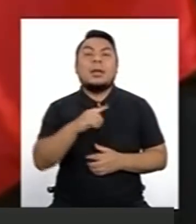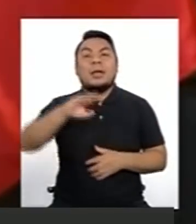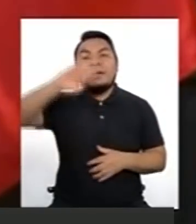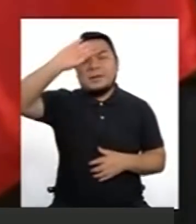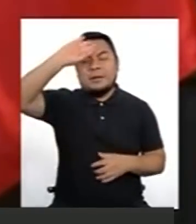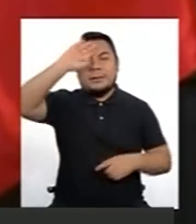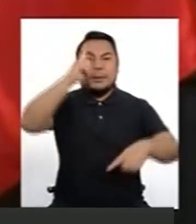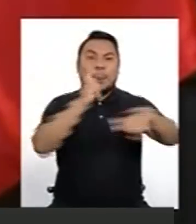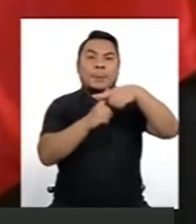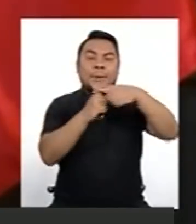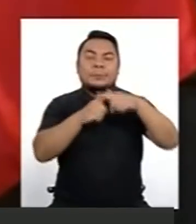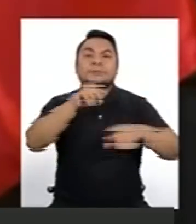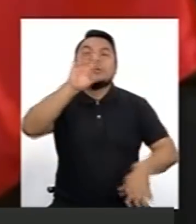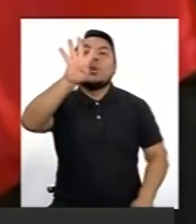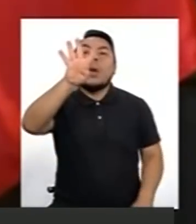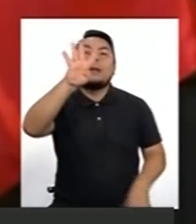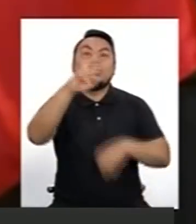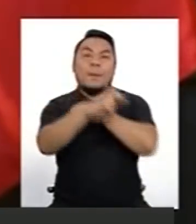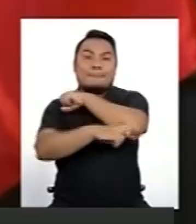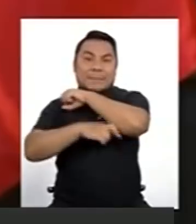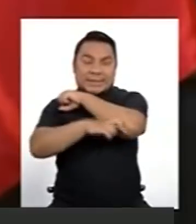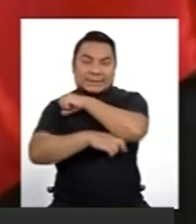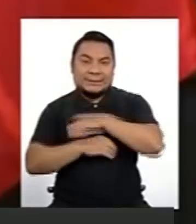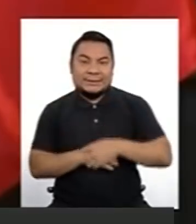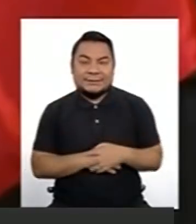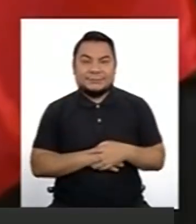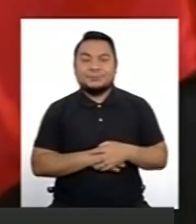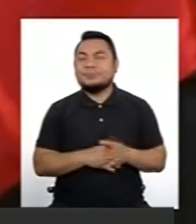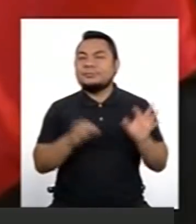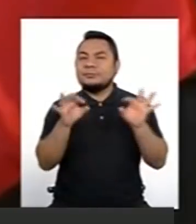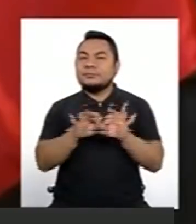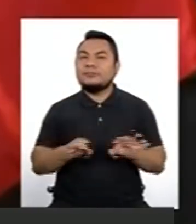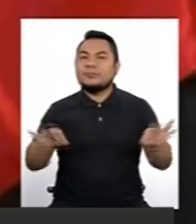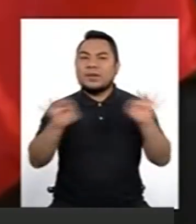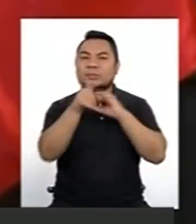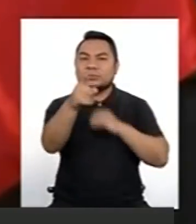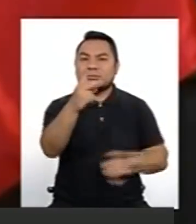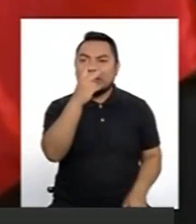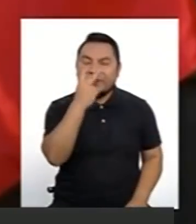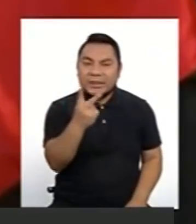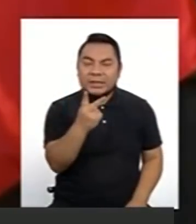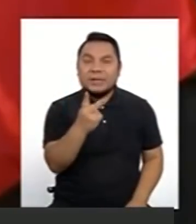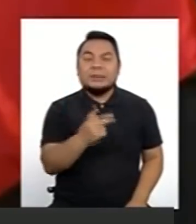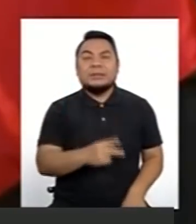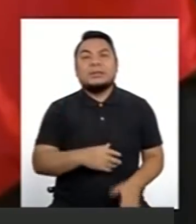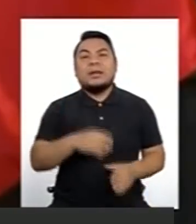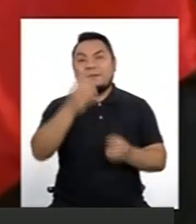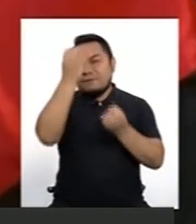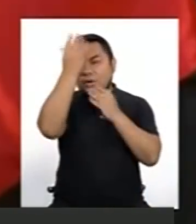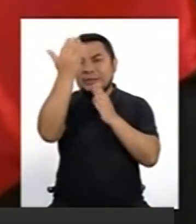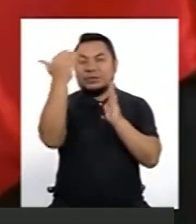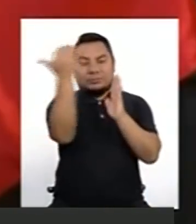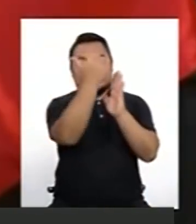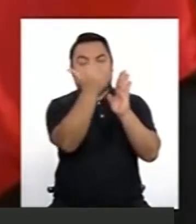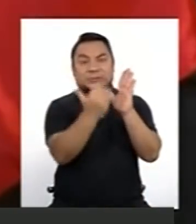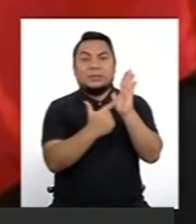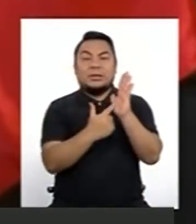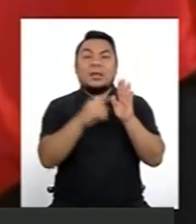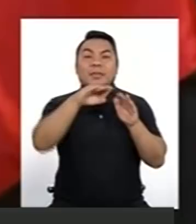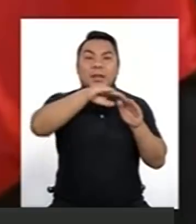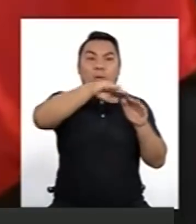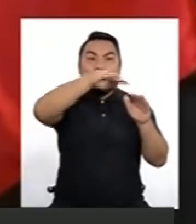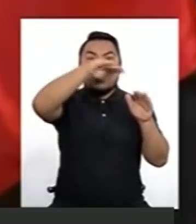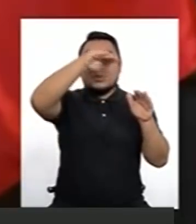positivo en 4 países. Lo importante es que vean en la base de la